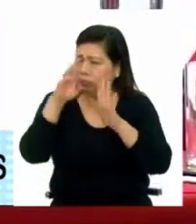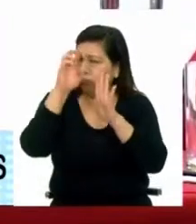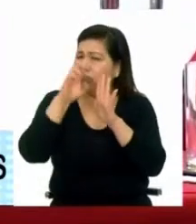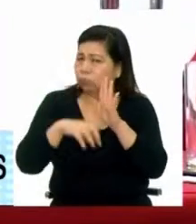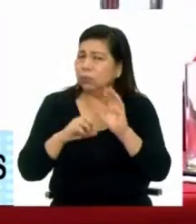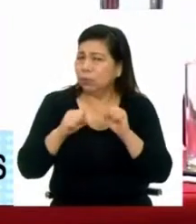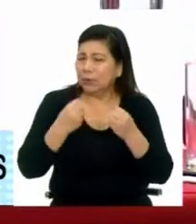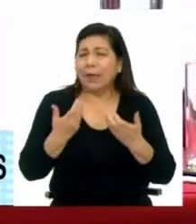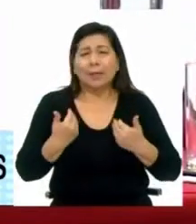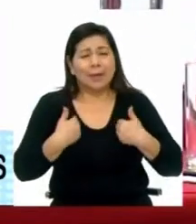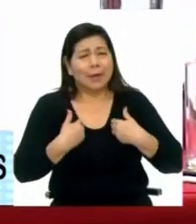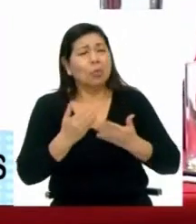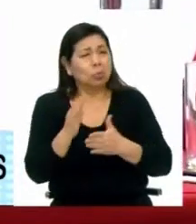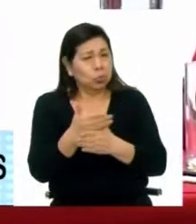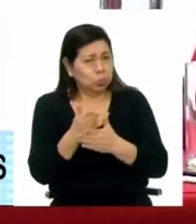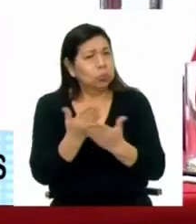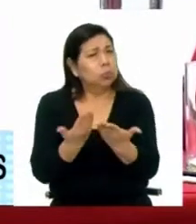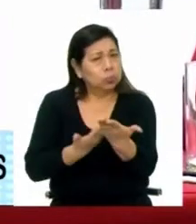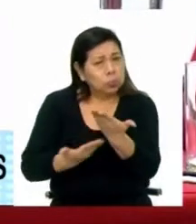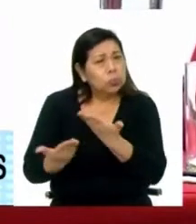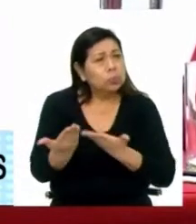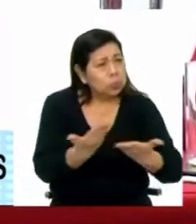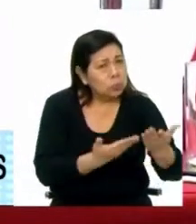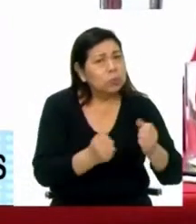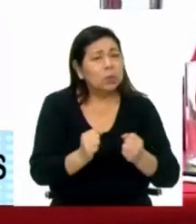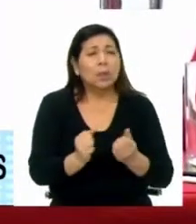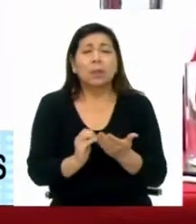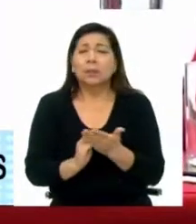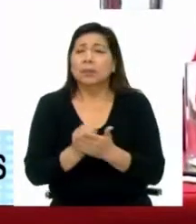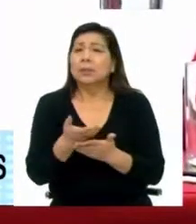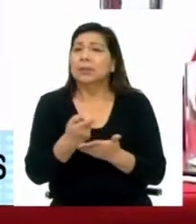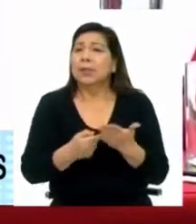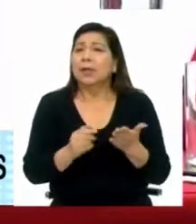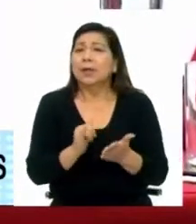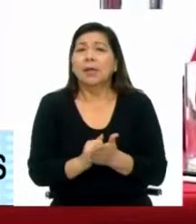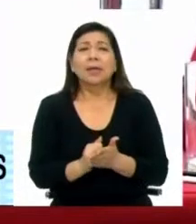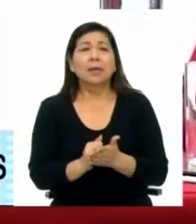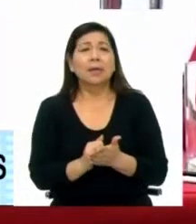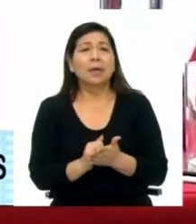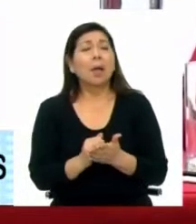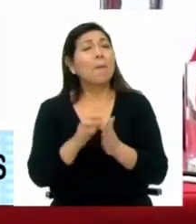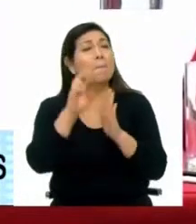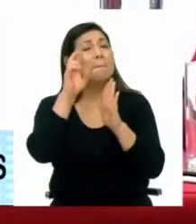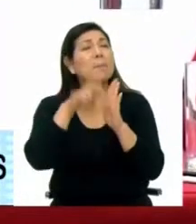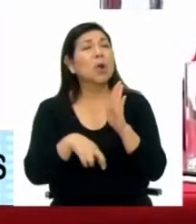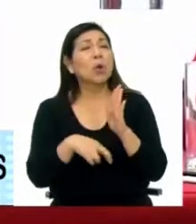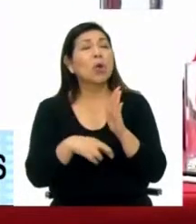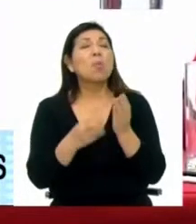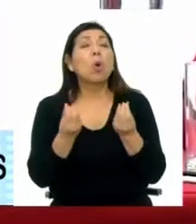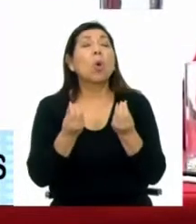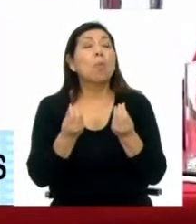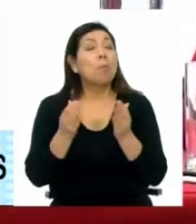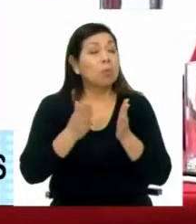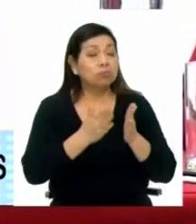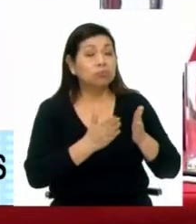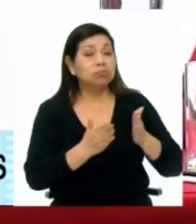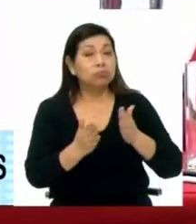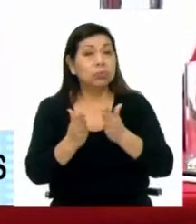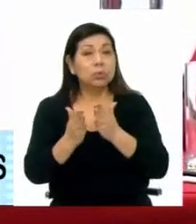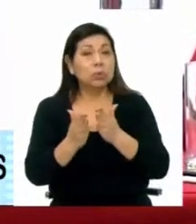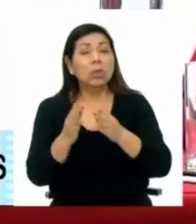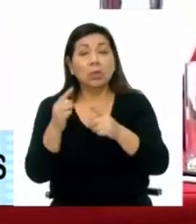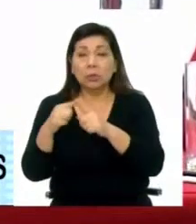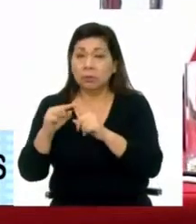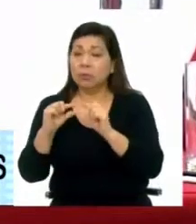programa de tener que participar transversalmente en los programas y estrategias y políticas a